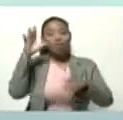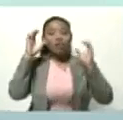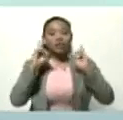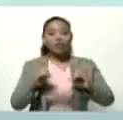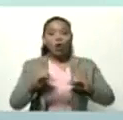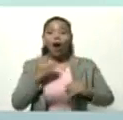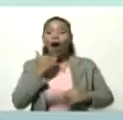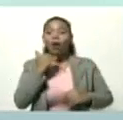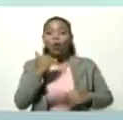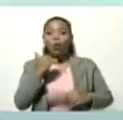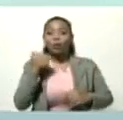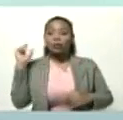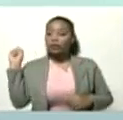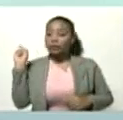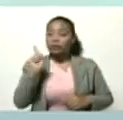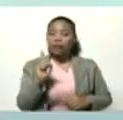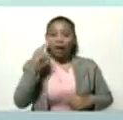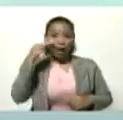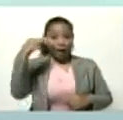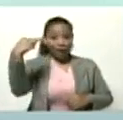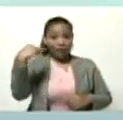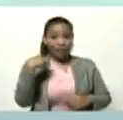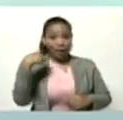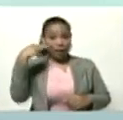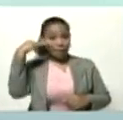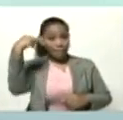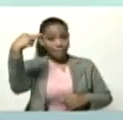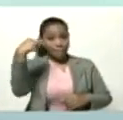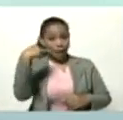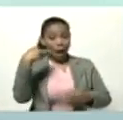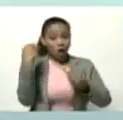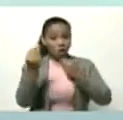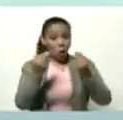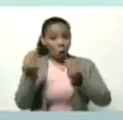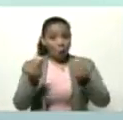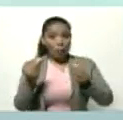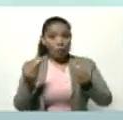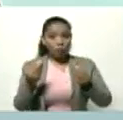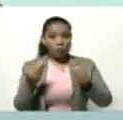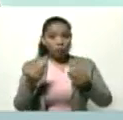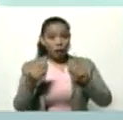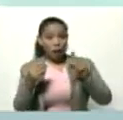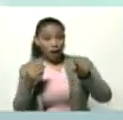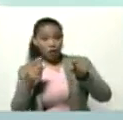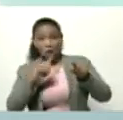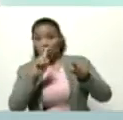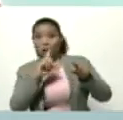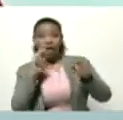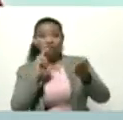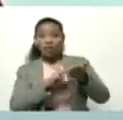alguien se acerca para ver, que observe y vea. Eso no es verdad que llegó